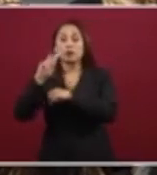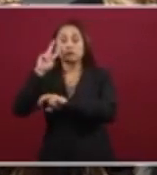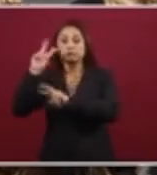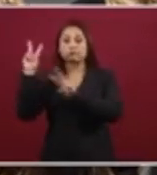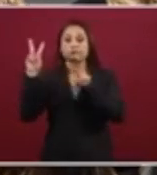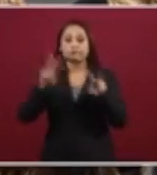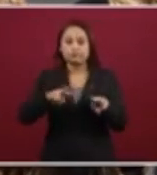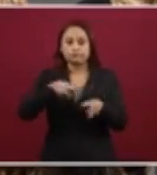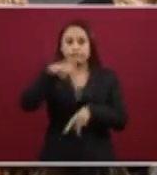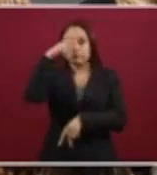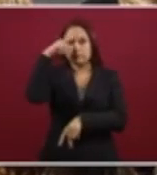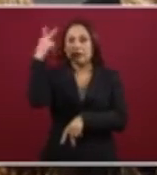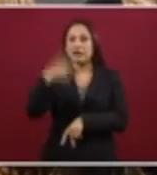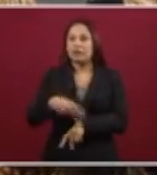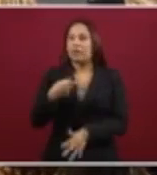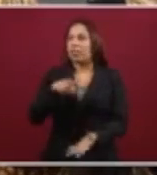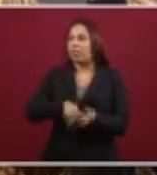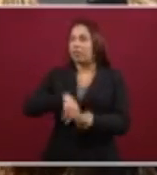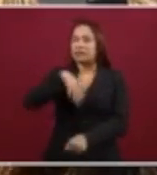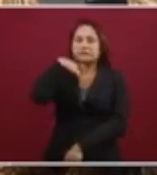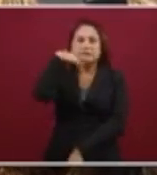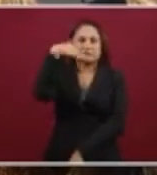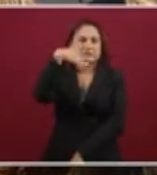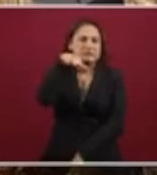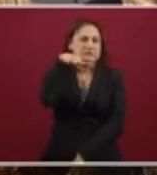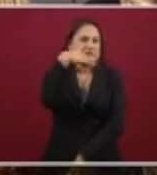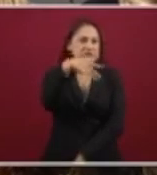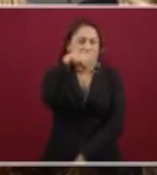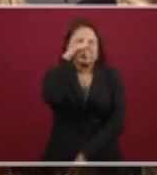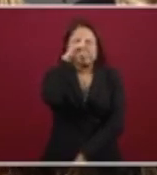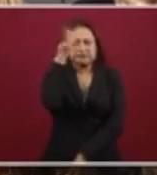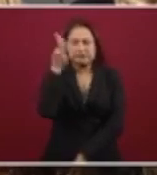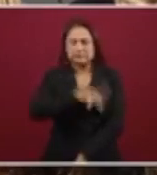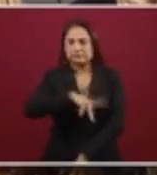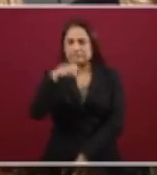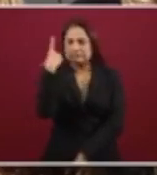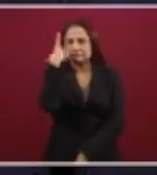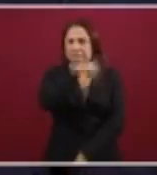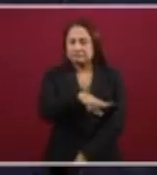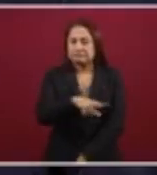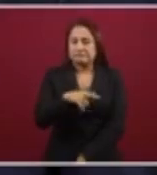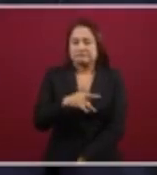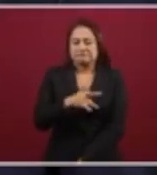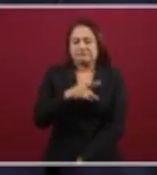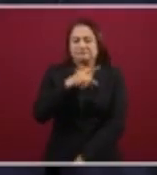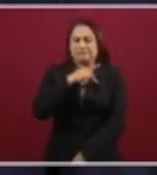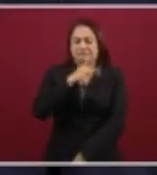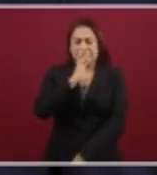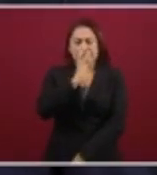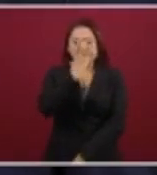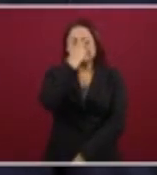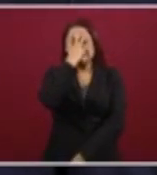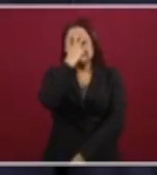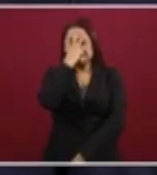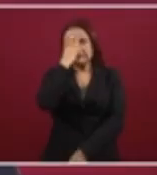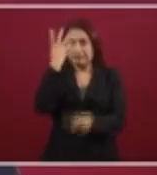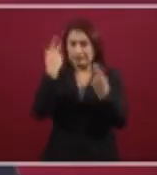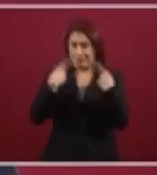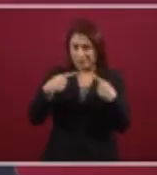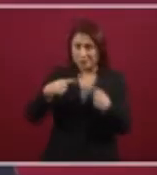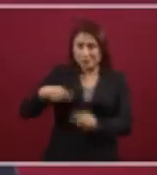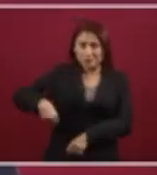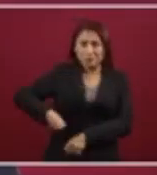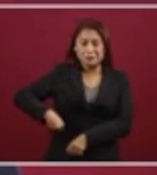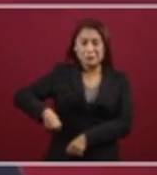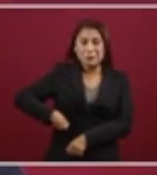la imagen de vergüenza, ¿no?, que se daba, no por culpa del pueblo de México, que es un pueblo